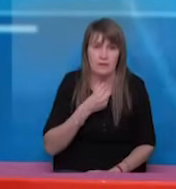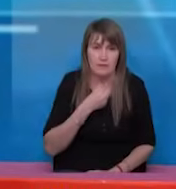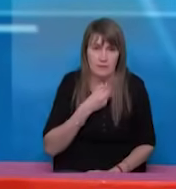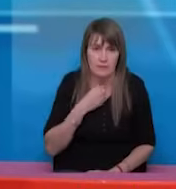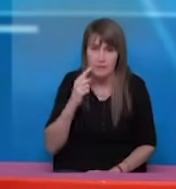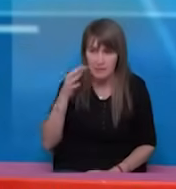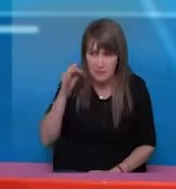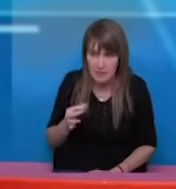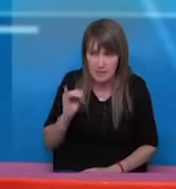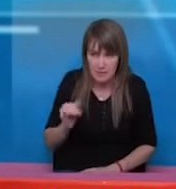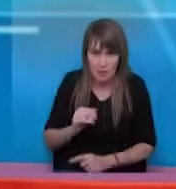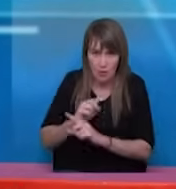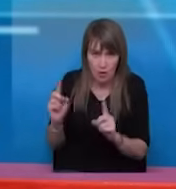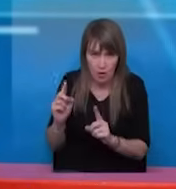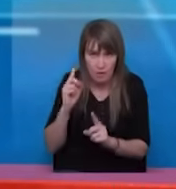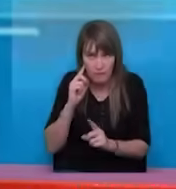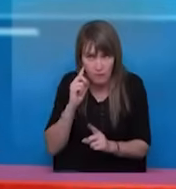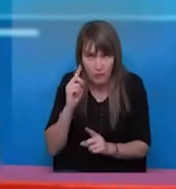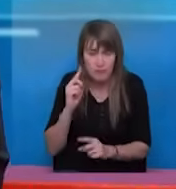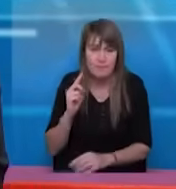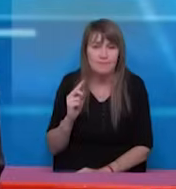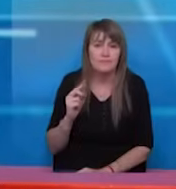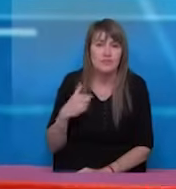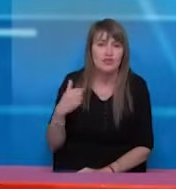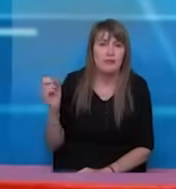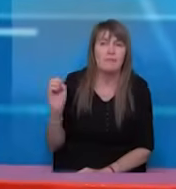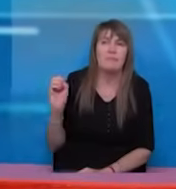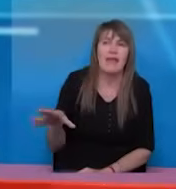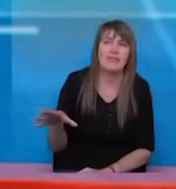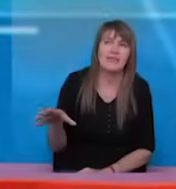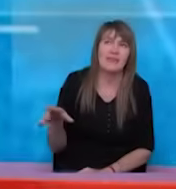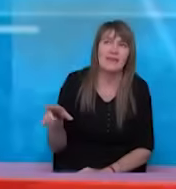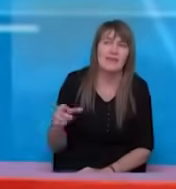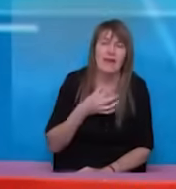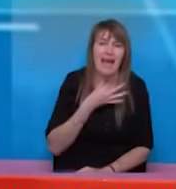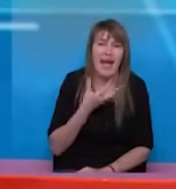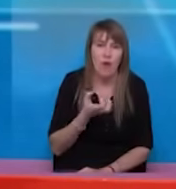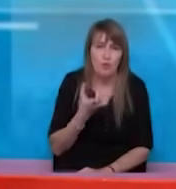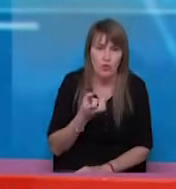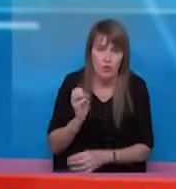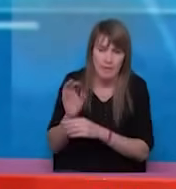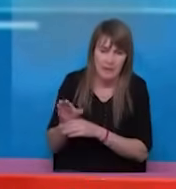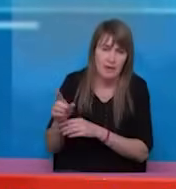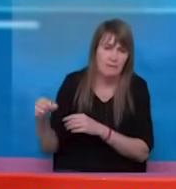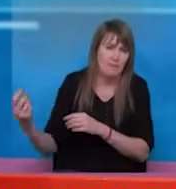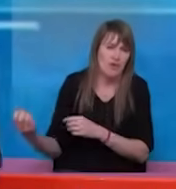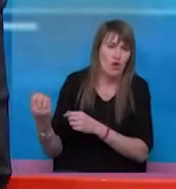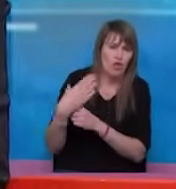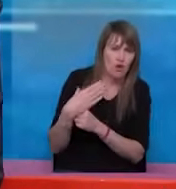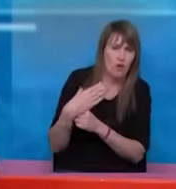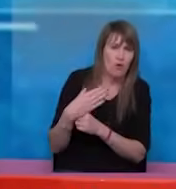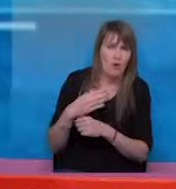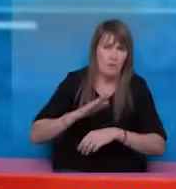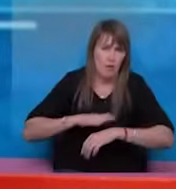ese era Bardesio o no, le envié un audio y me lo devolvió casi al